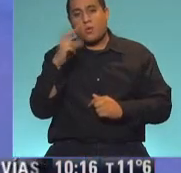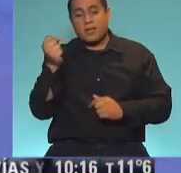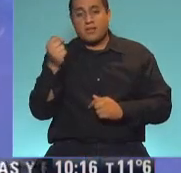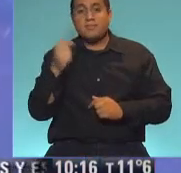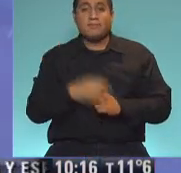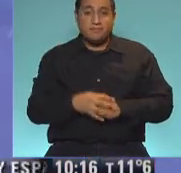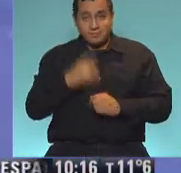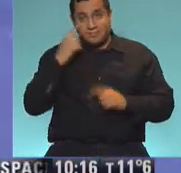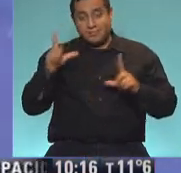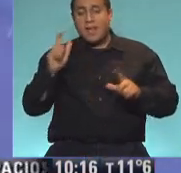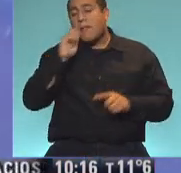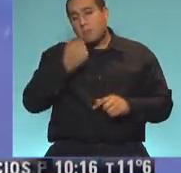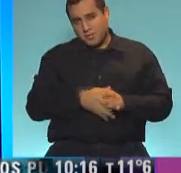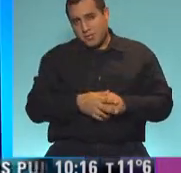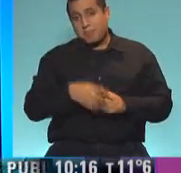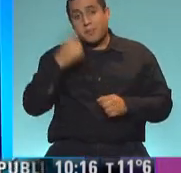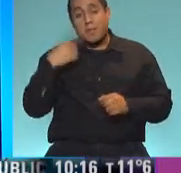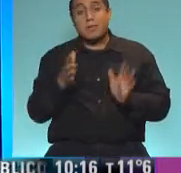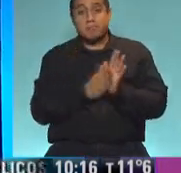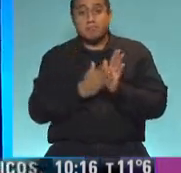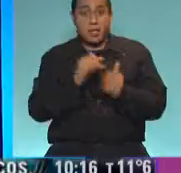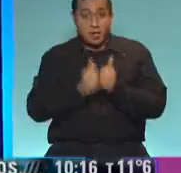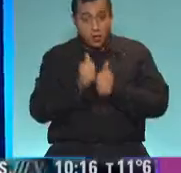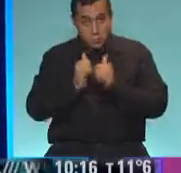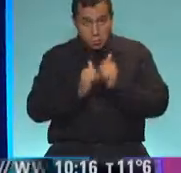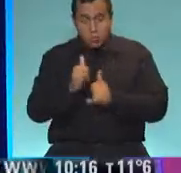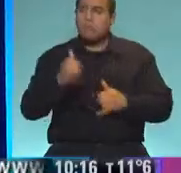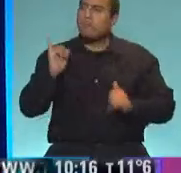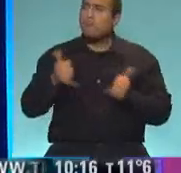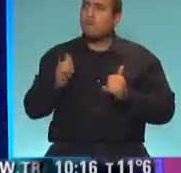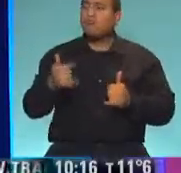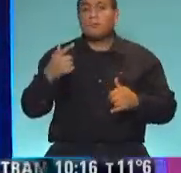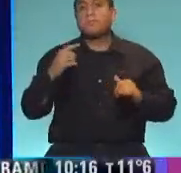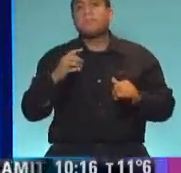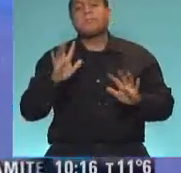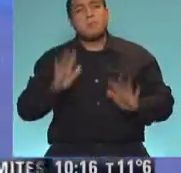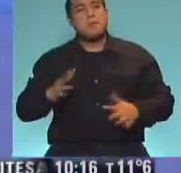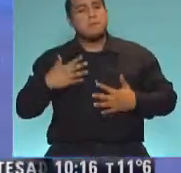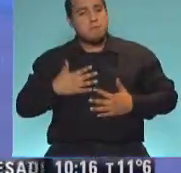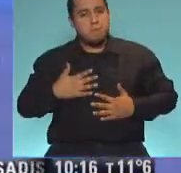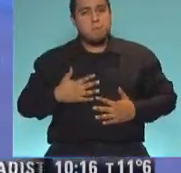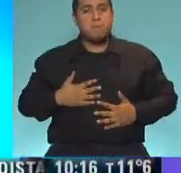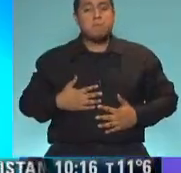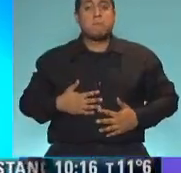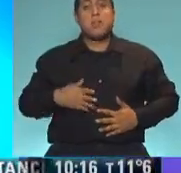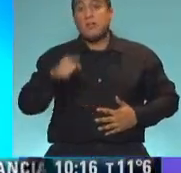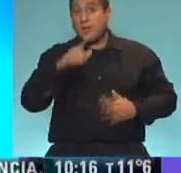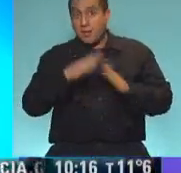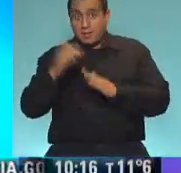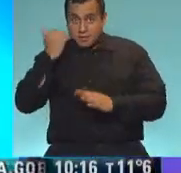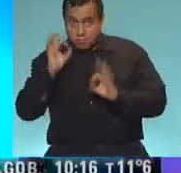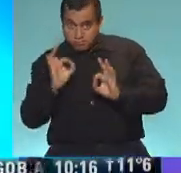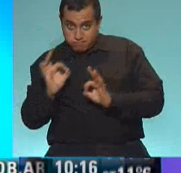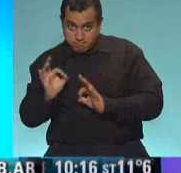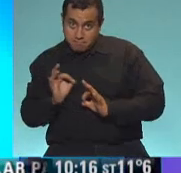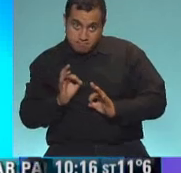espaldas. Hermosa. Bueno, ¿vamos con esta historia? Sí, te escuchamos. Muy bien, preparados. Te escucha el país, señor. Ah, muy bien, en casa están preparados los chicos,